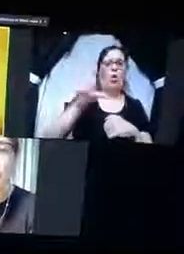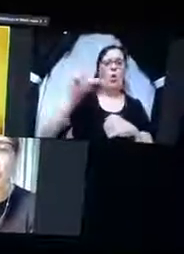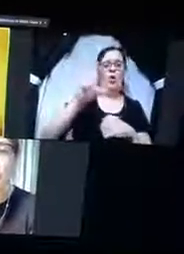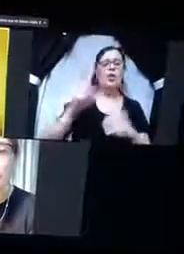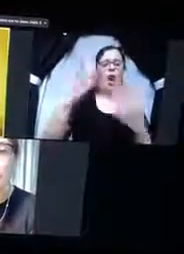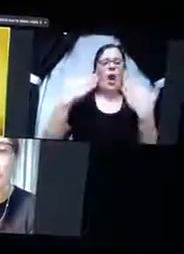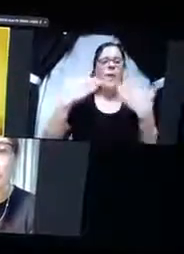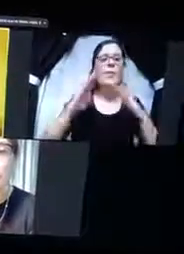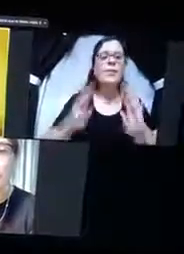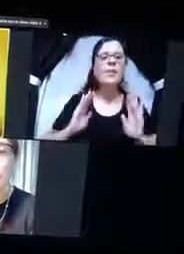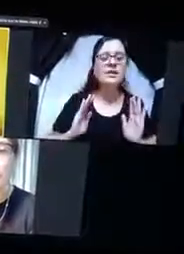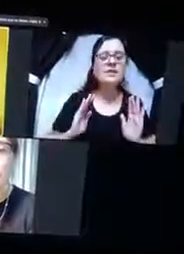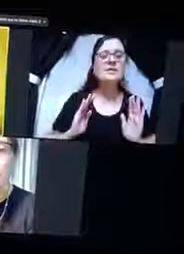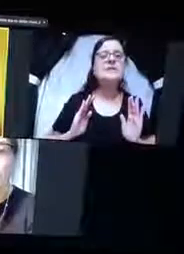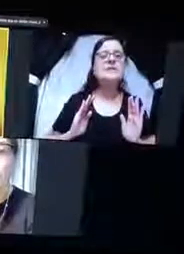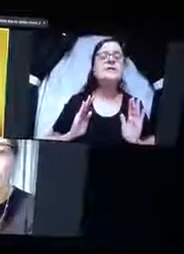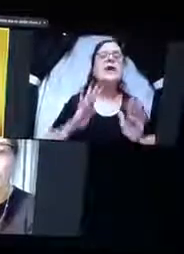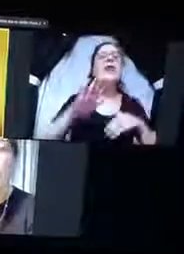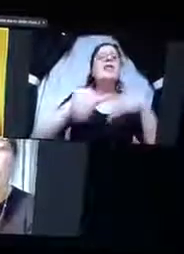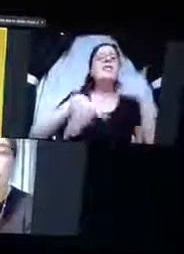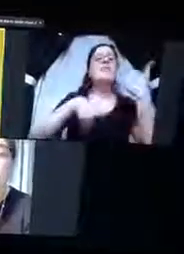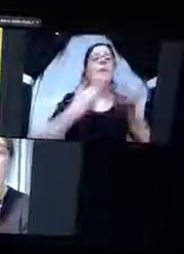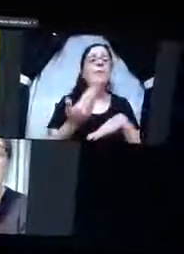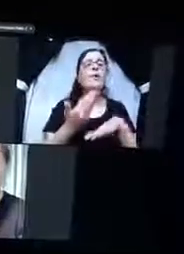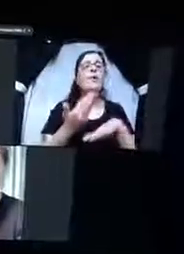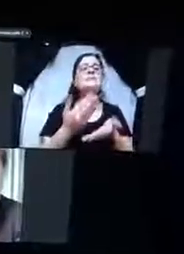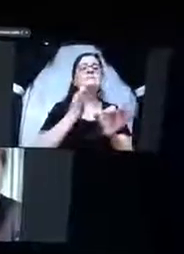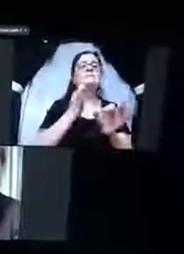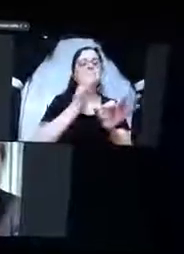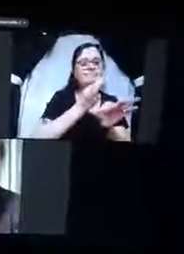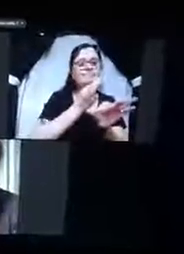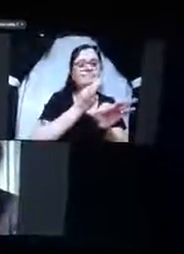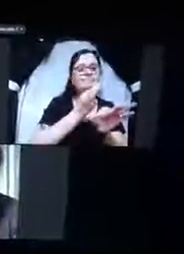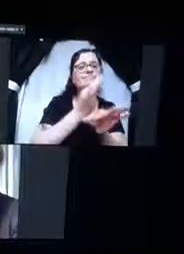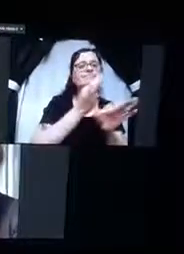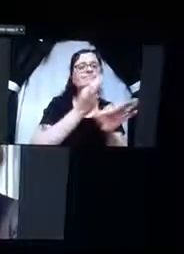les permita luego poder aplicar la técnica.